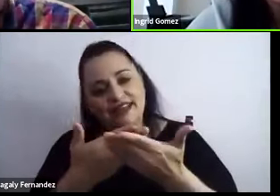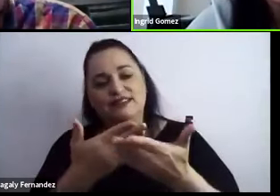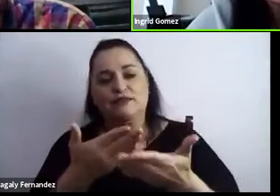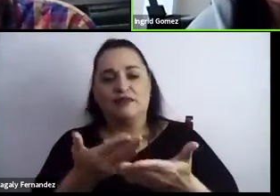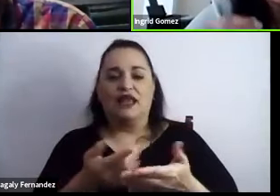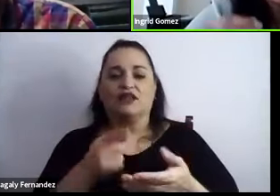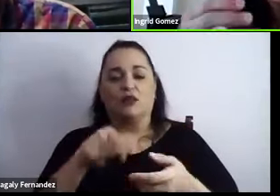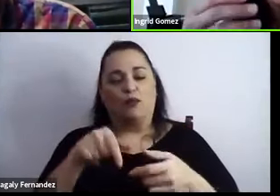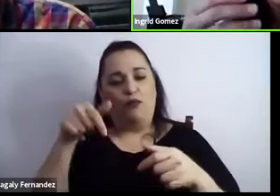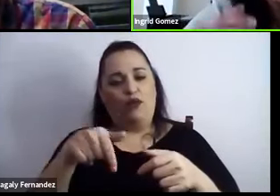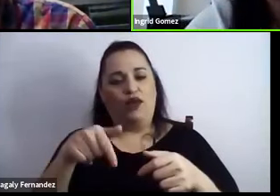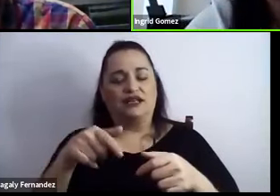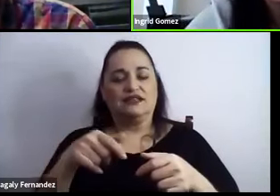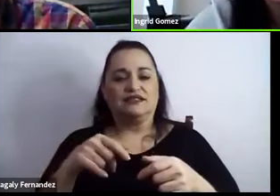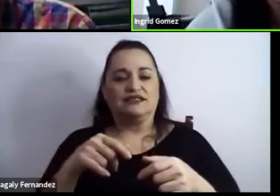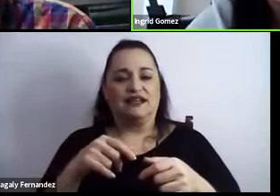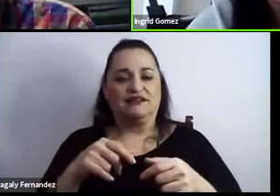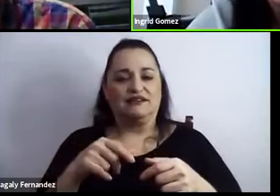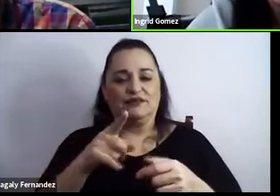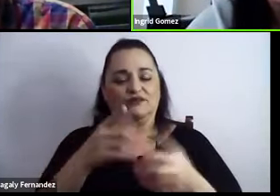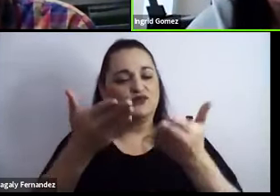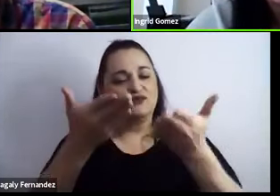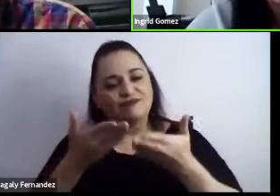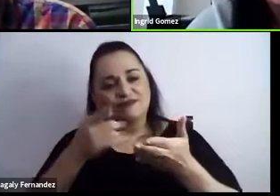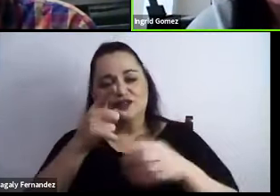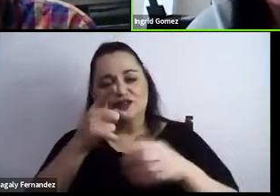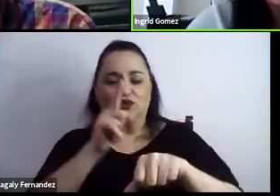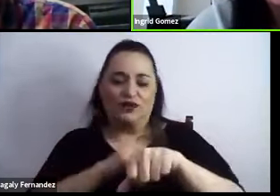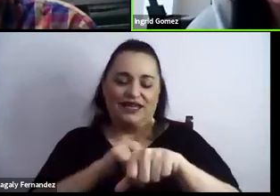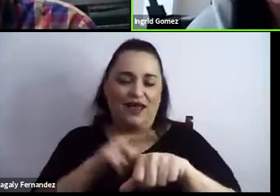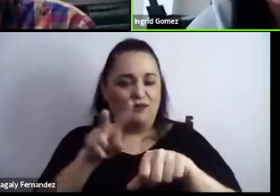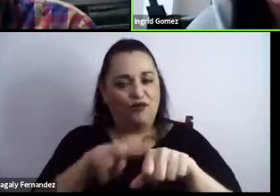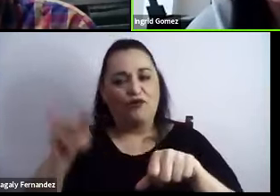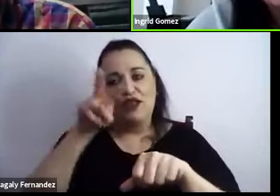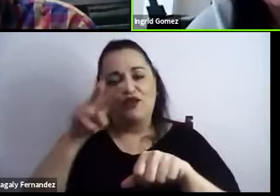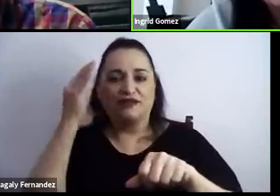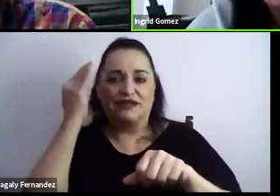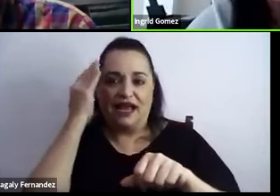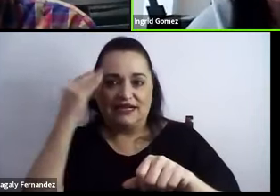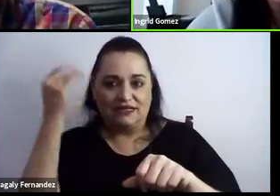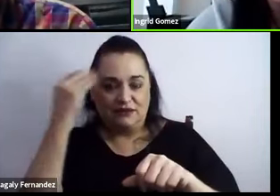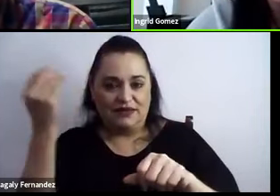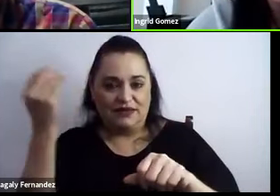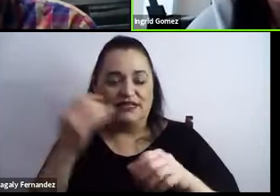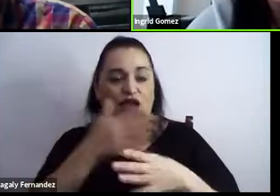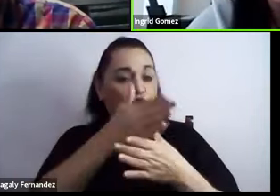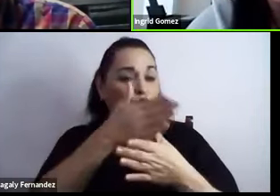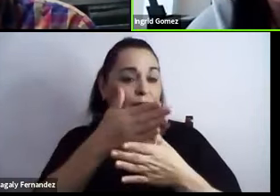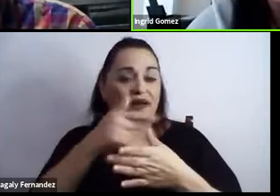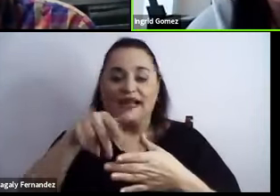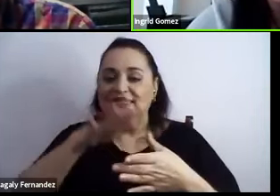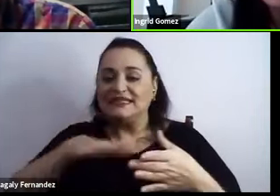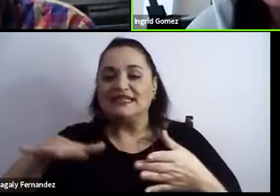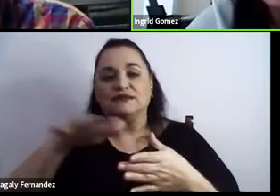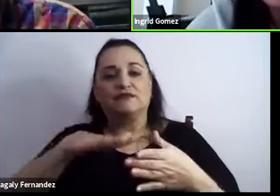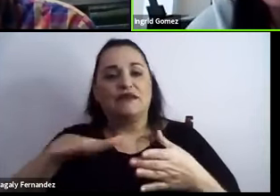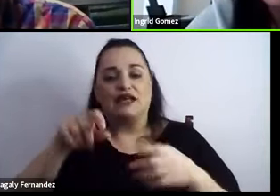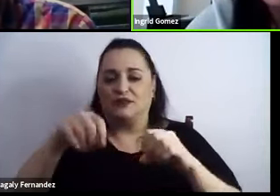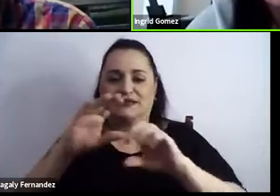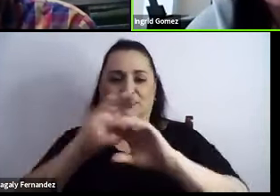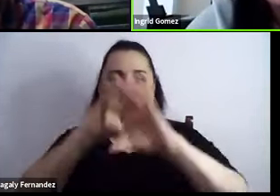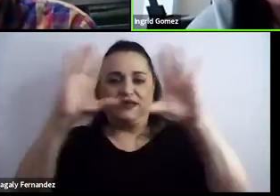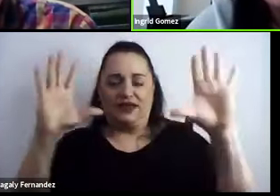por por donarnos su tiempo, su valiosa experiencia y compartir este espacio tan maravilloso de esta